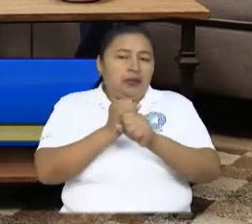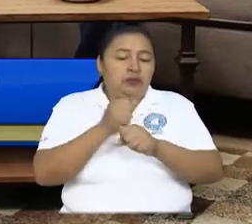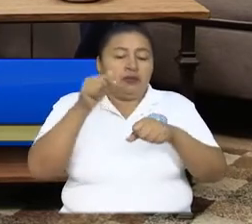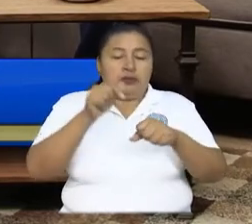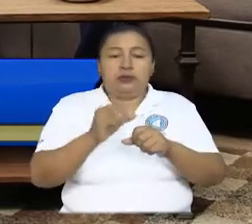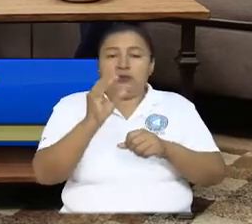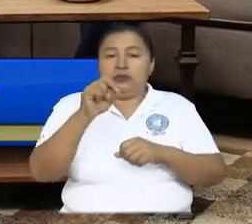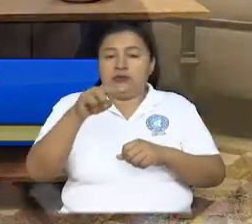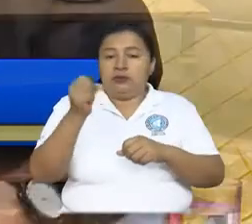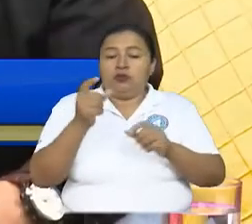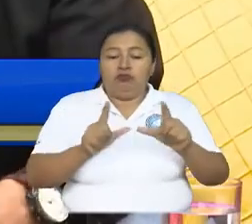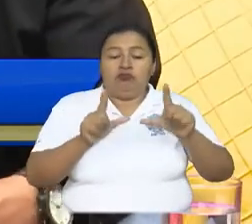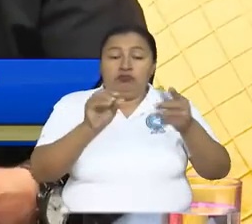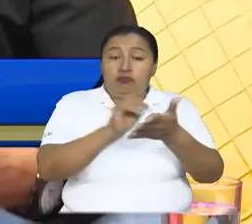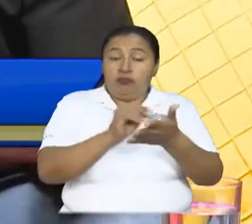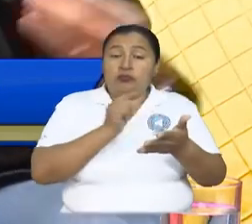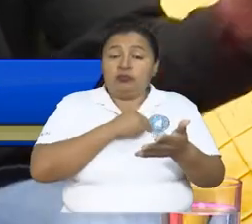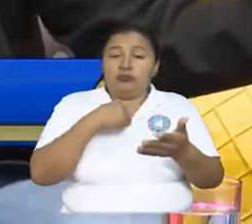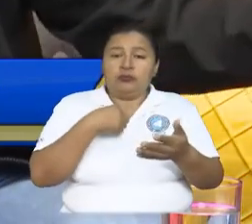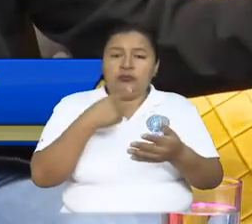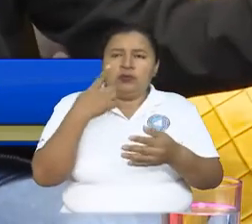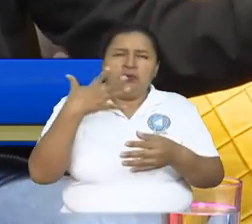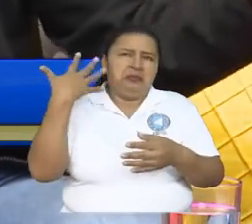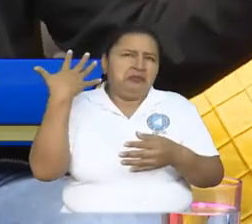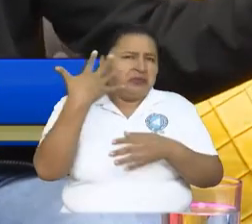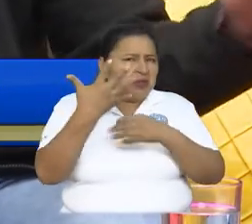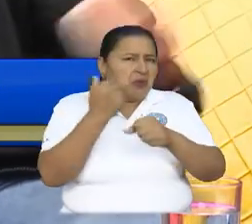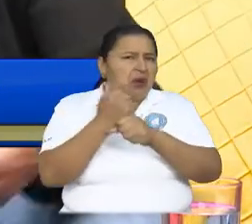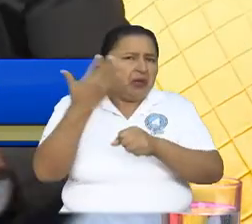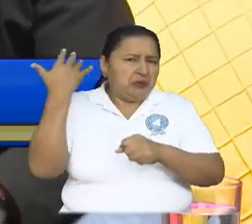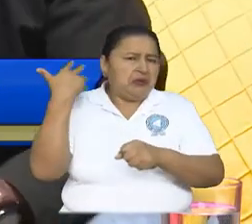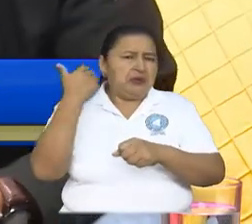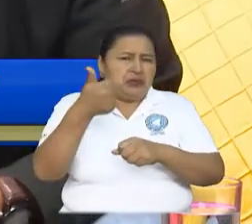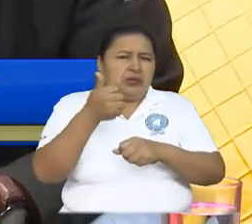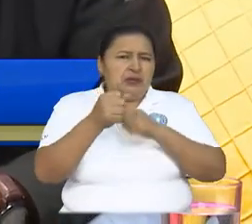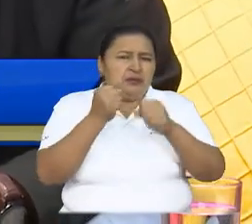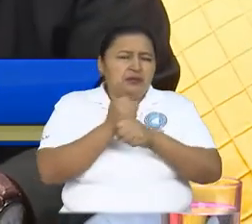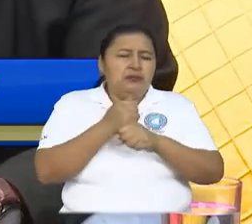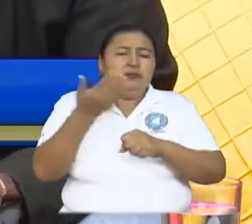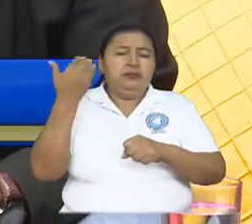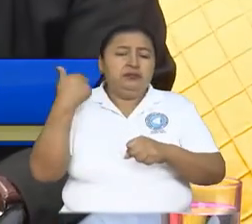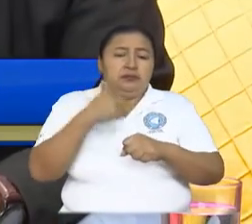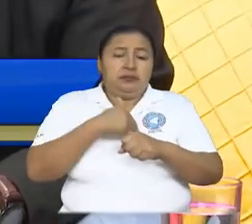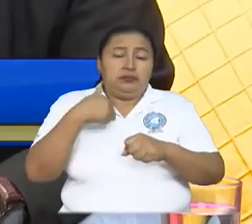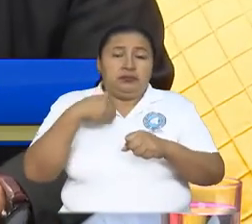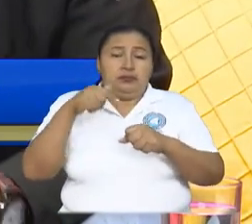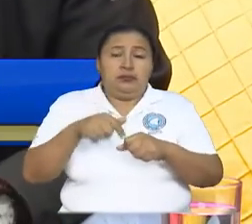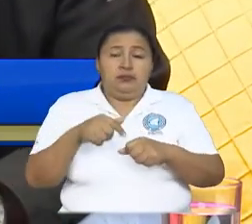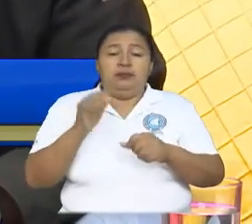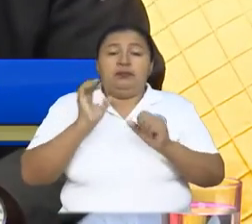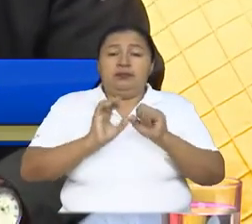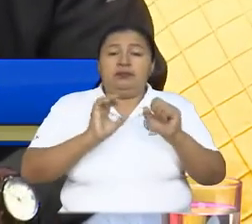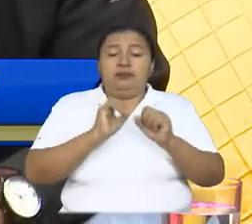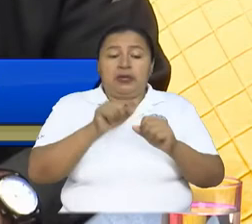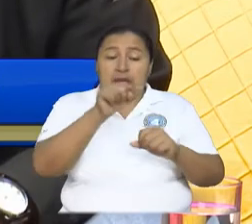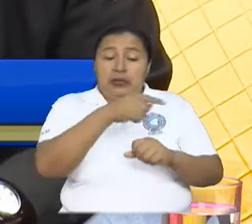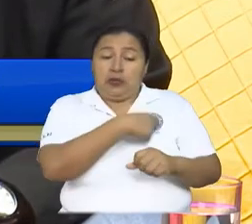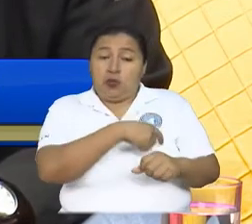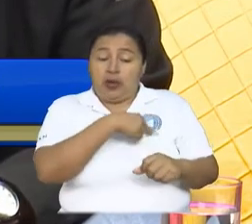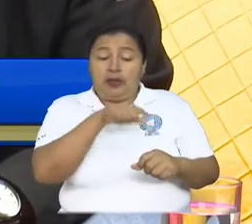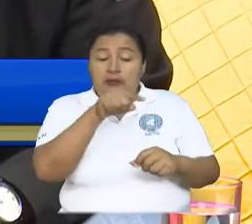censo lo venimos realizando desde hace unos cinco años seis años atrás y cerdán lo hacemos en las escuelas